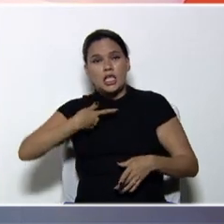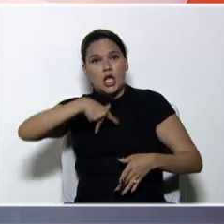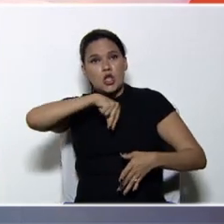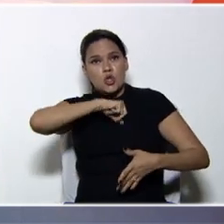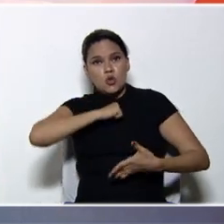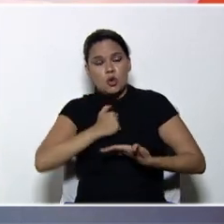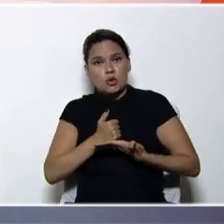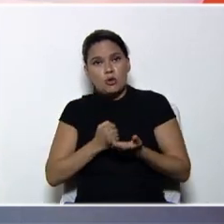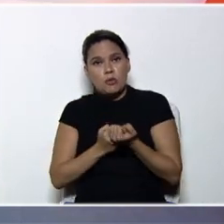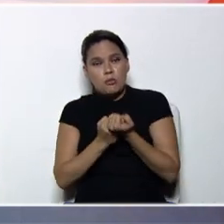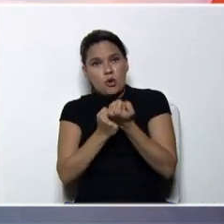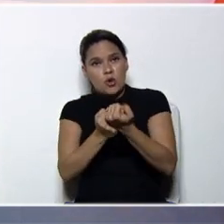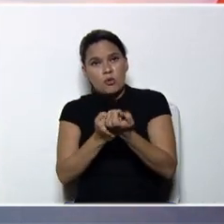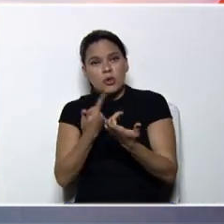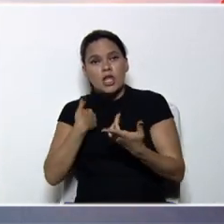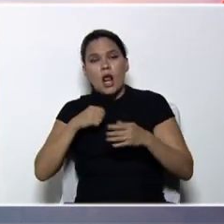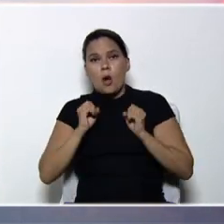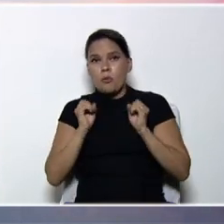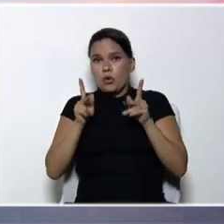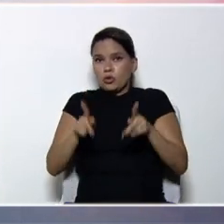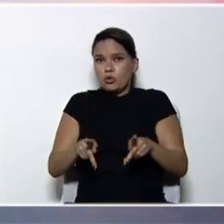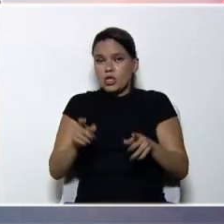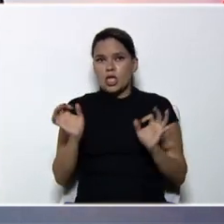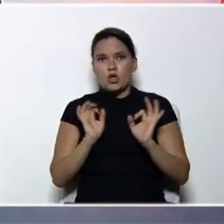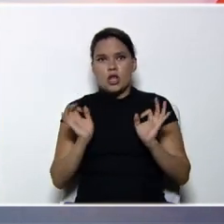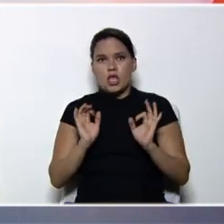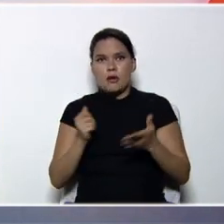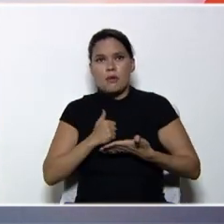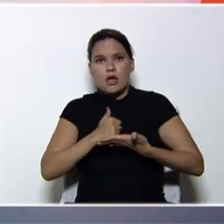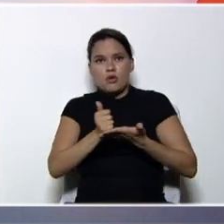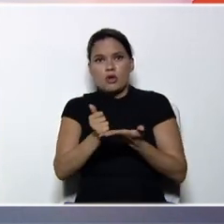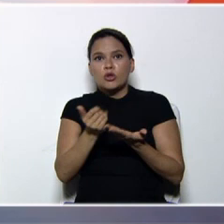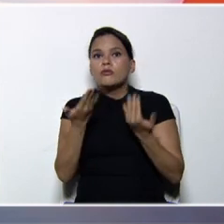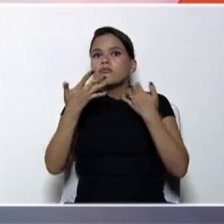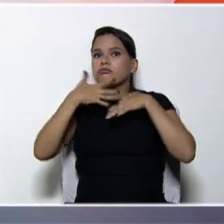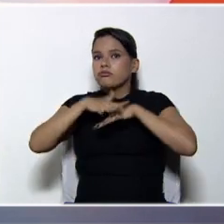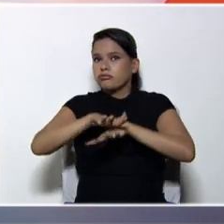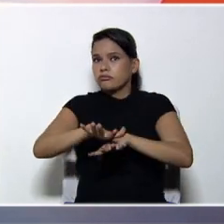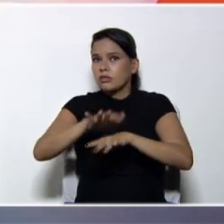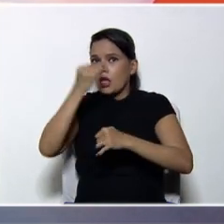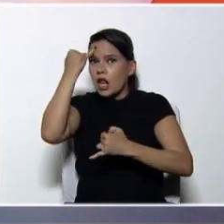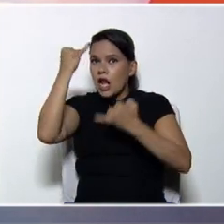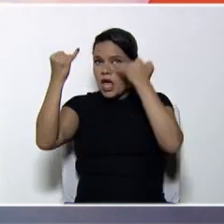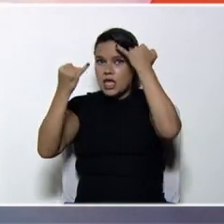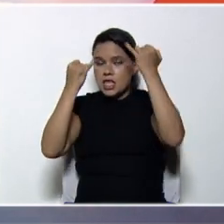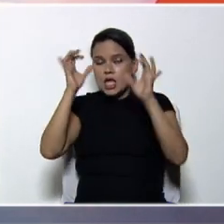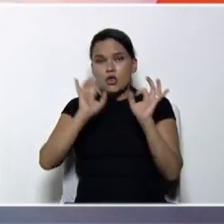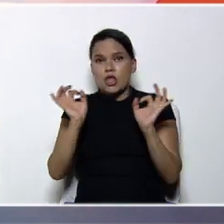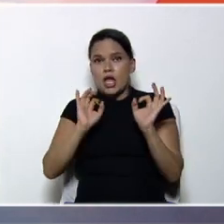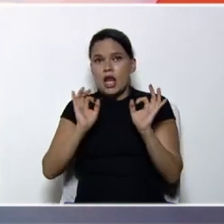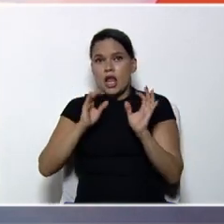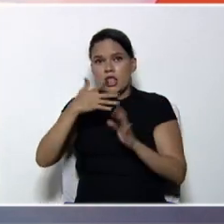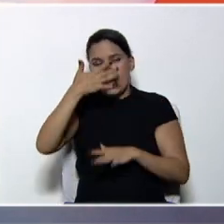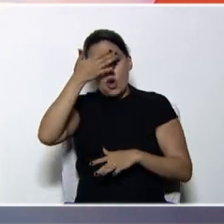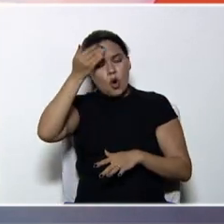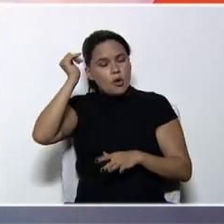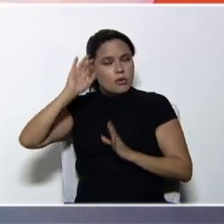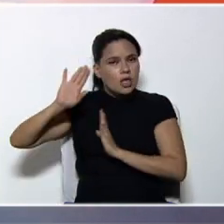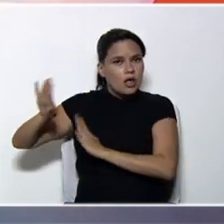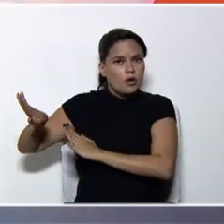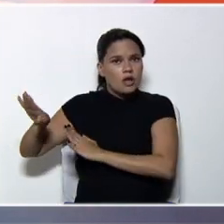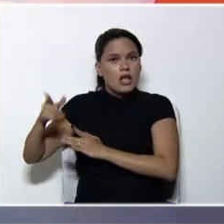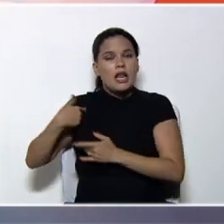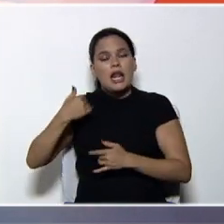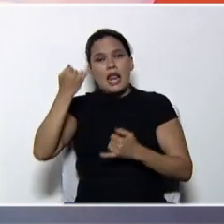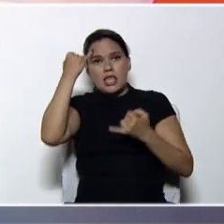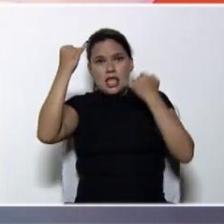podemos tomar entonces la oportunidad de no solo ayudarlos, sino de incluirlos. La idea es no dejar a nadie atrás, la idea es